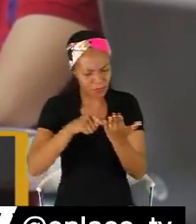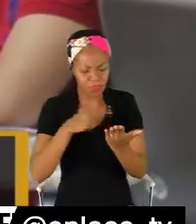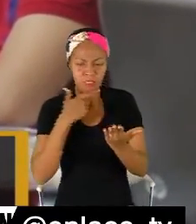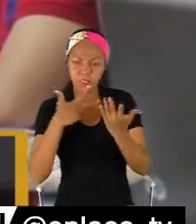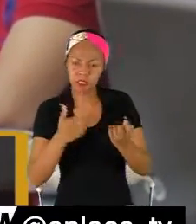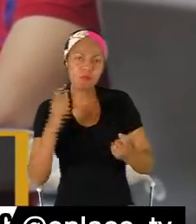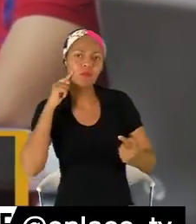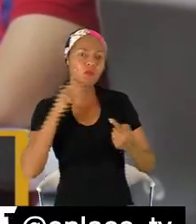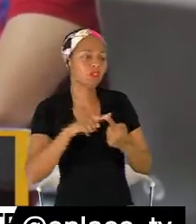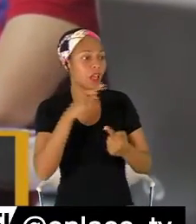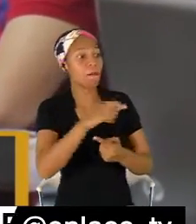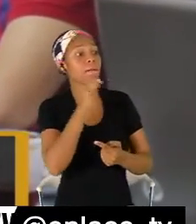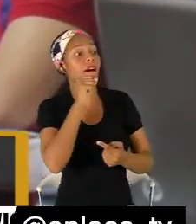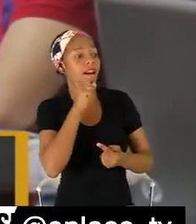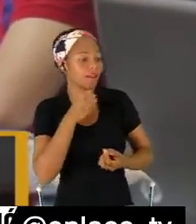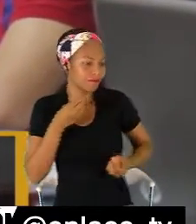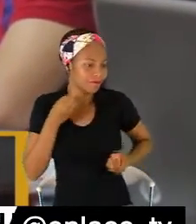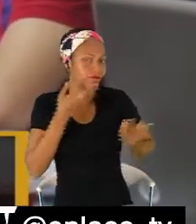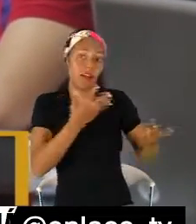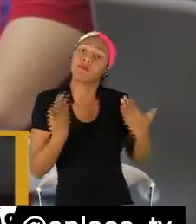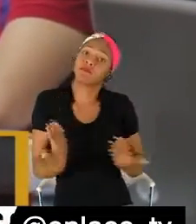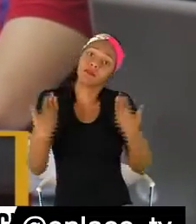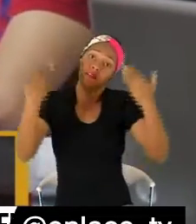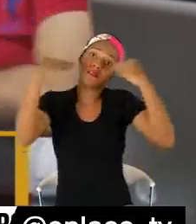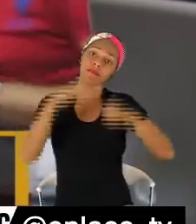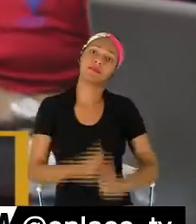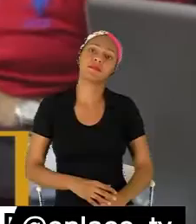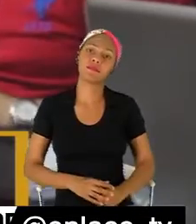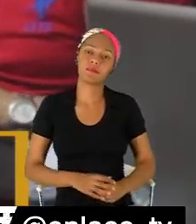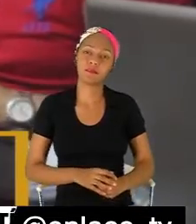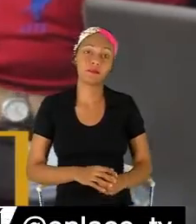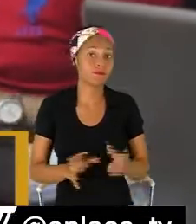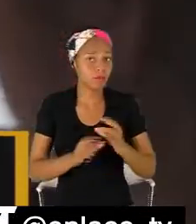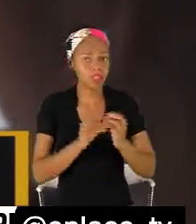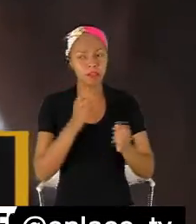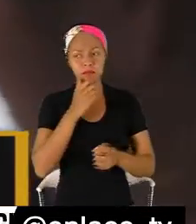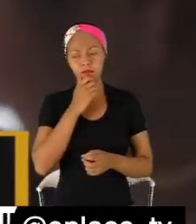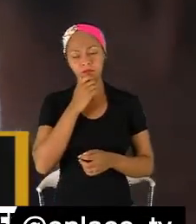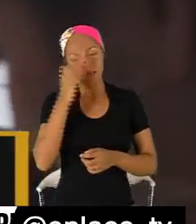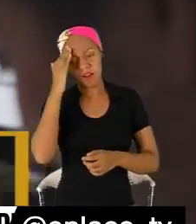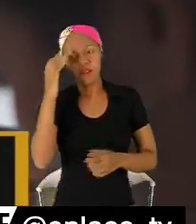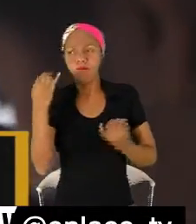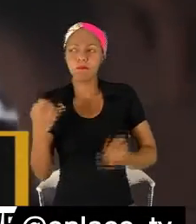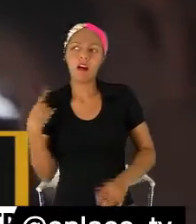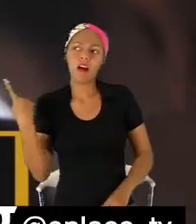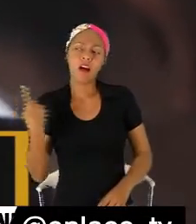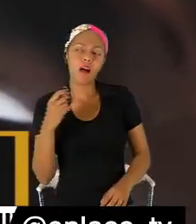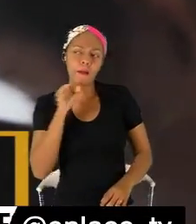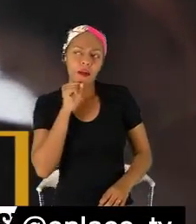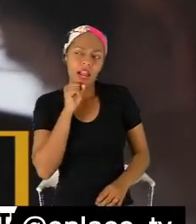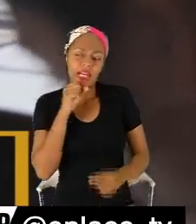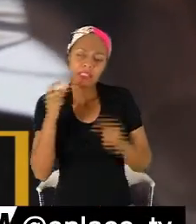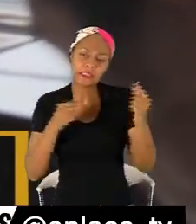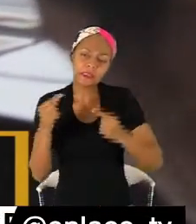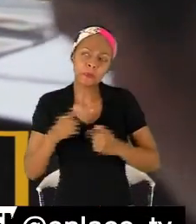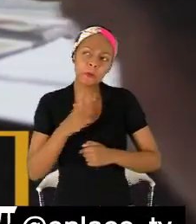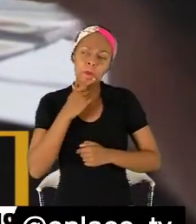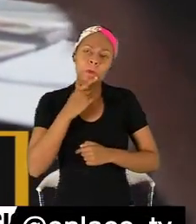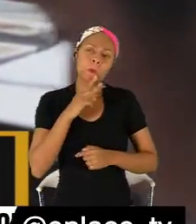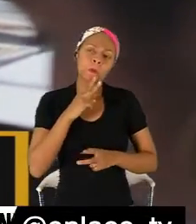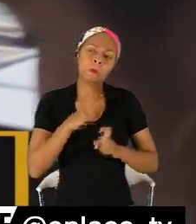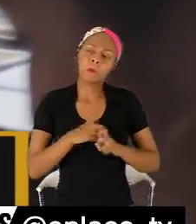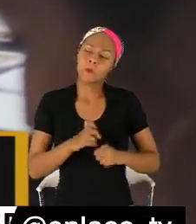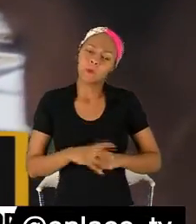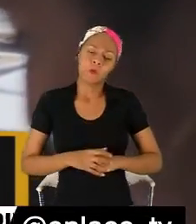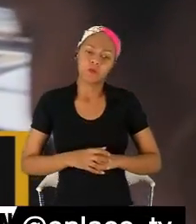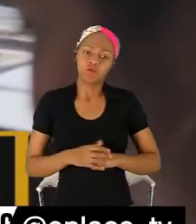la que salga ganando y, como hemos dicho muchas veces, siendo muy consciente de la realidad económica de Barranca Bermeja, lo cual no quiere decir